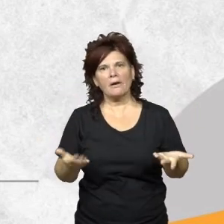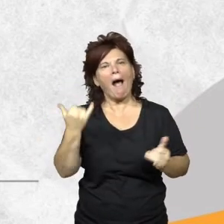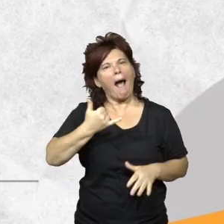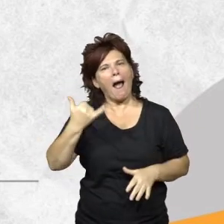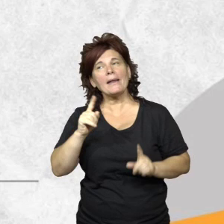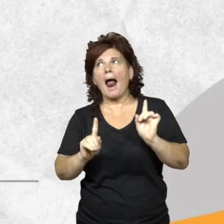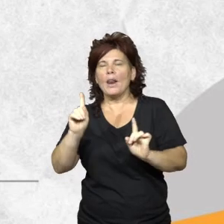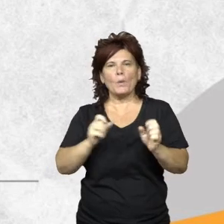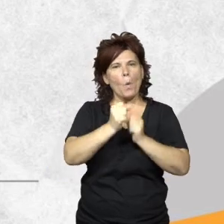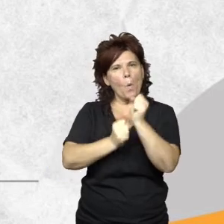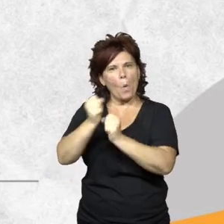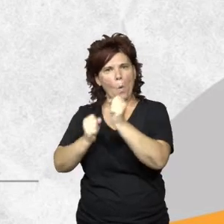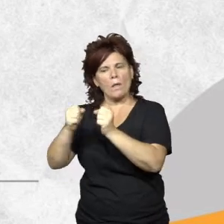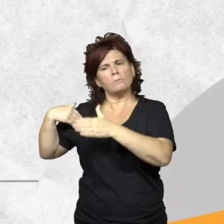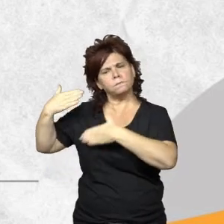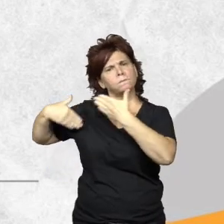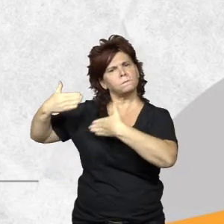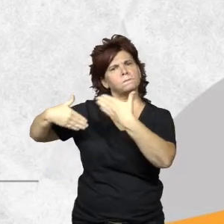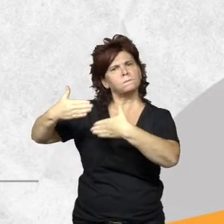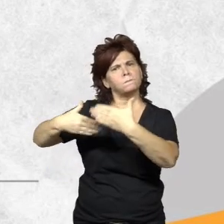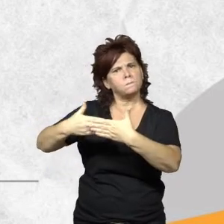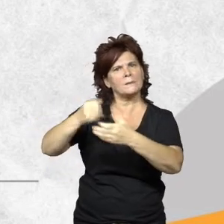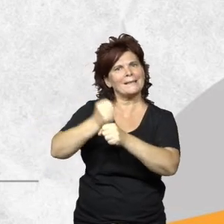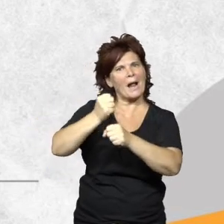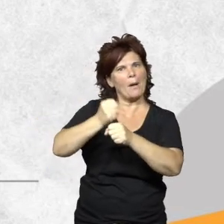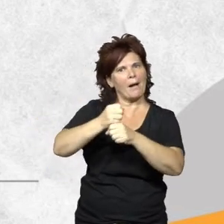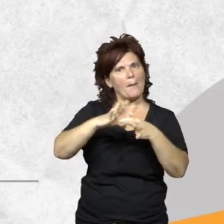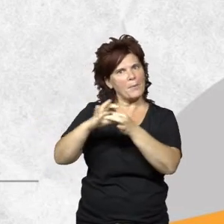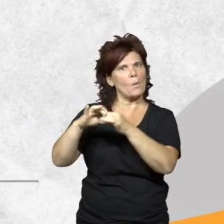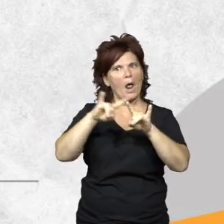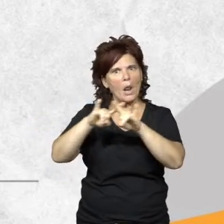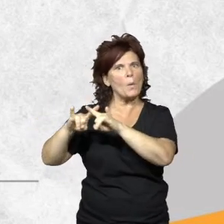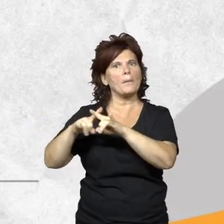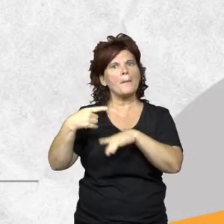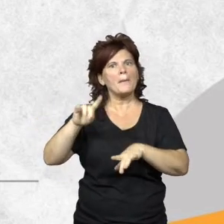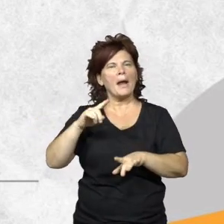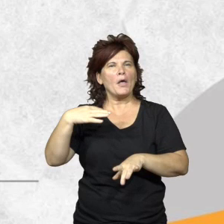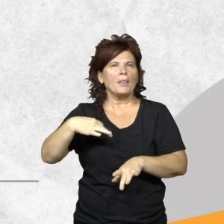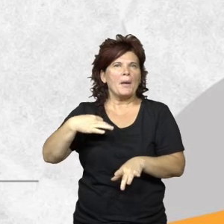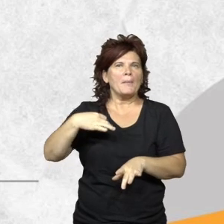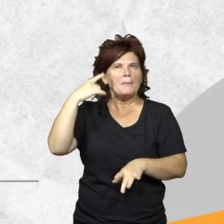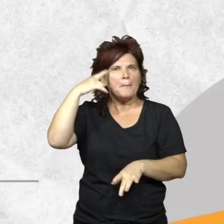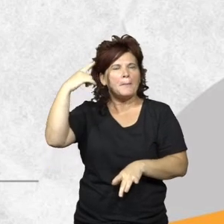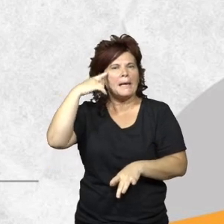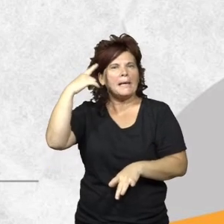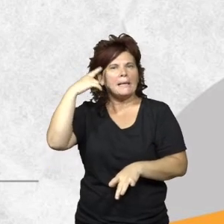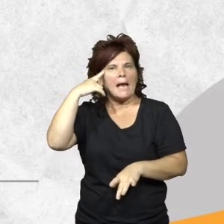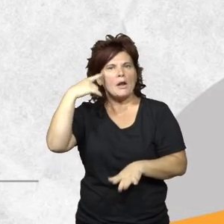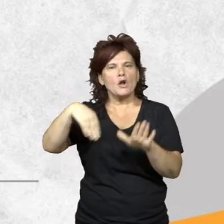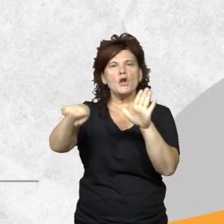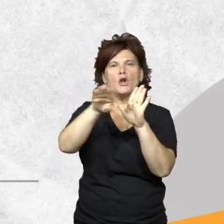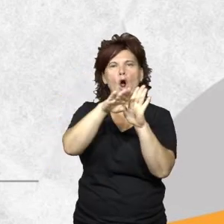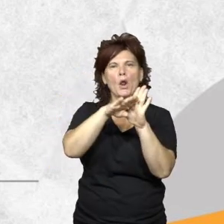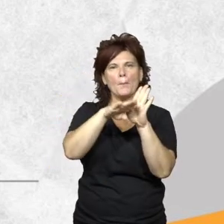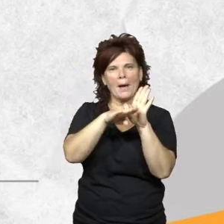algunas empresas que están avanzando en esto, pero tenemos que generalizar criterios como para que ya salga una normativa en